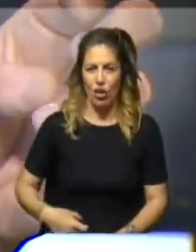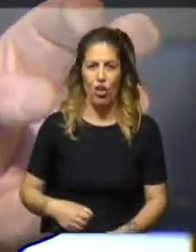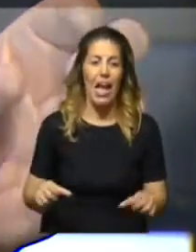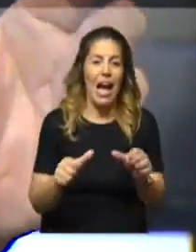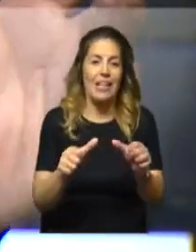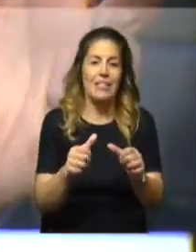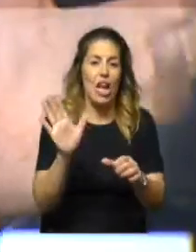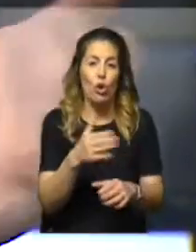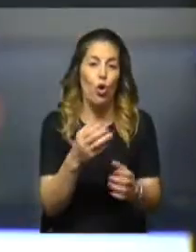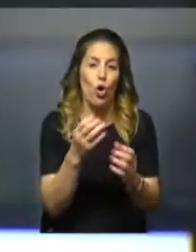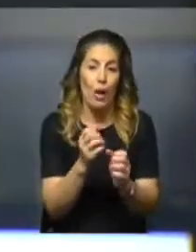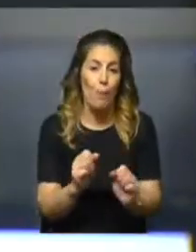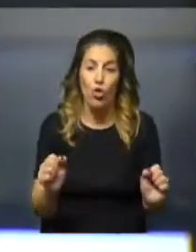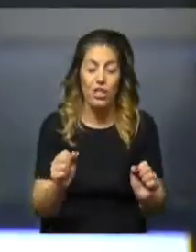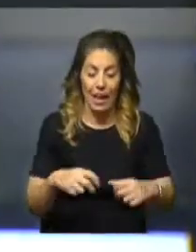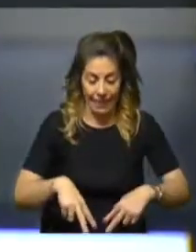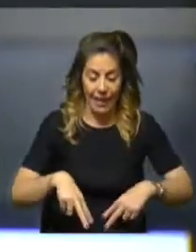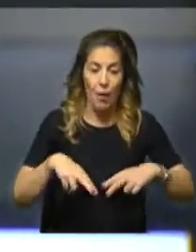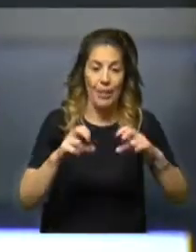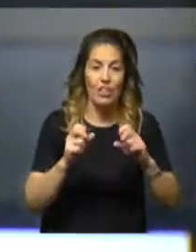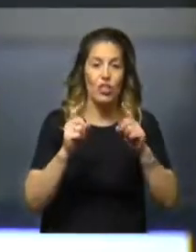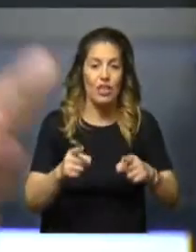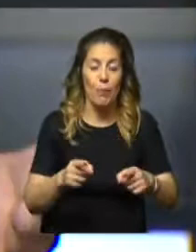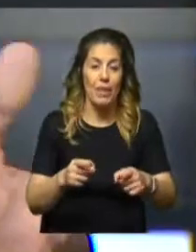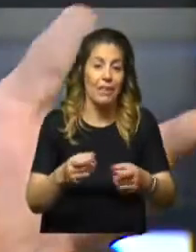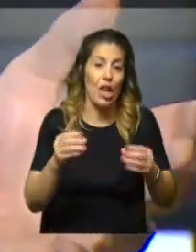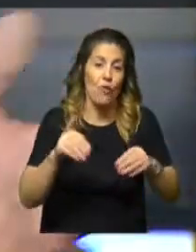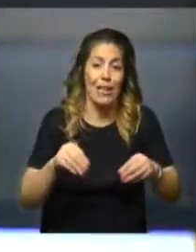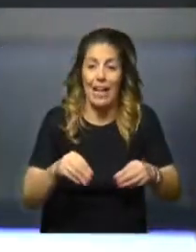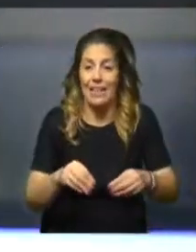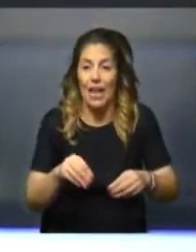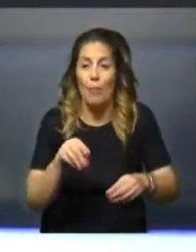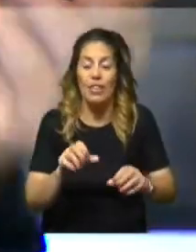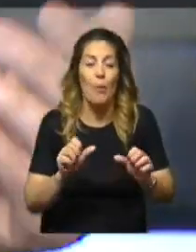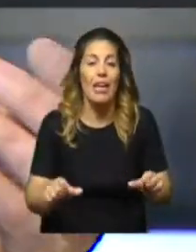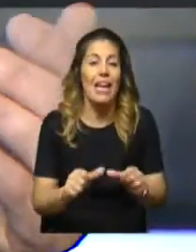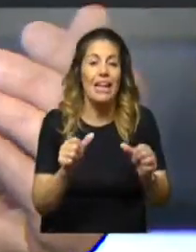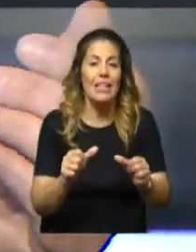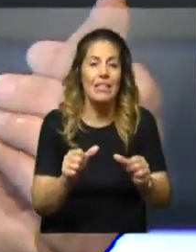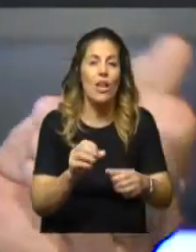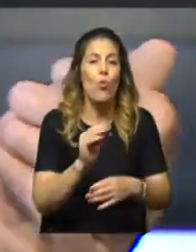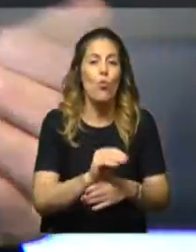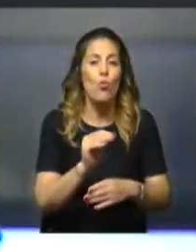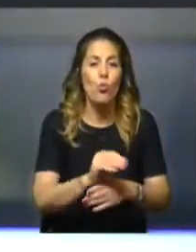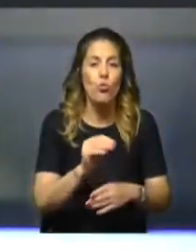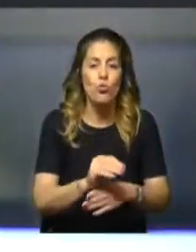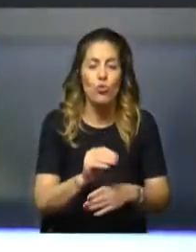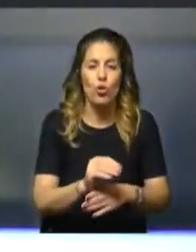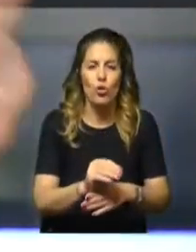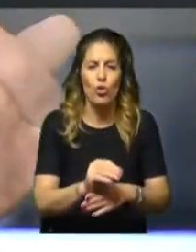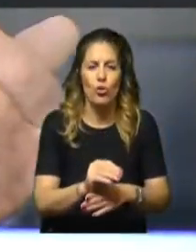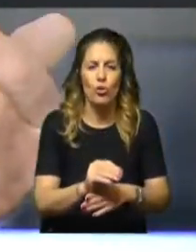desde lo digo digo desde la investigación y desde la precariedad porque también hice el curso de continental School por